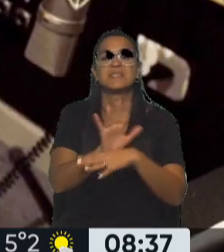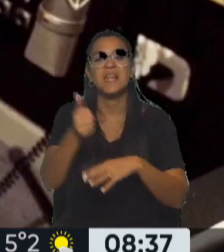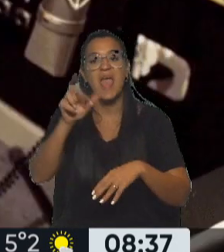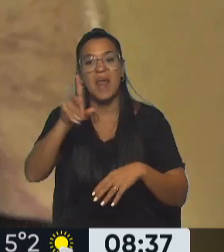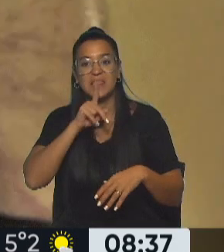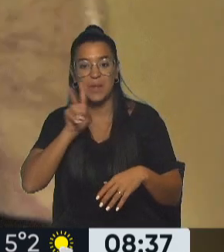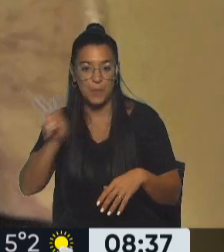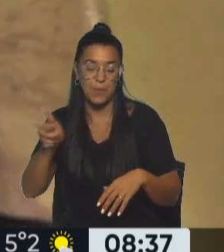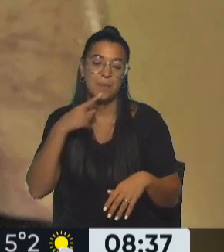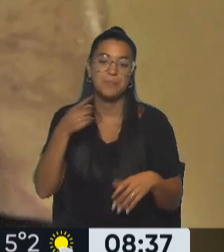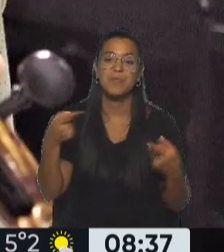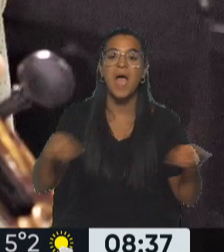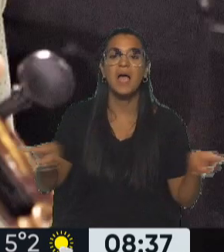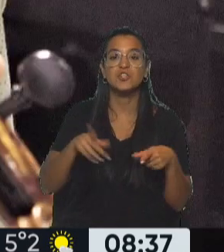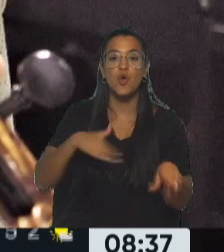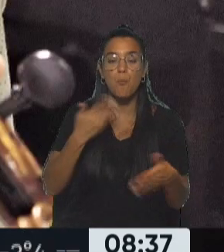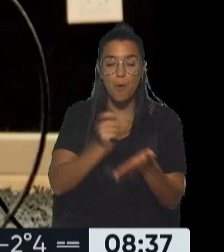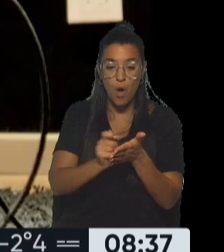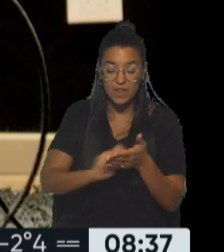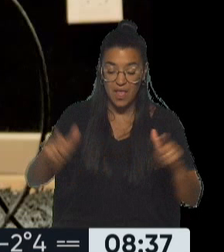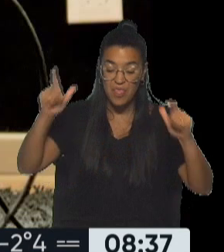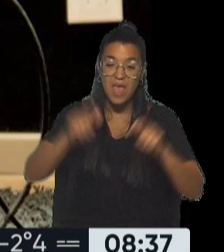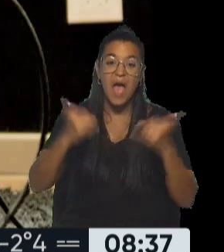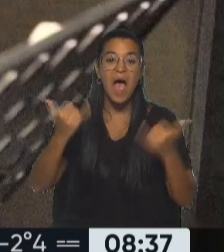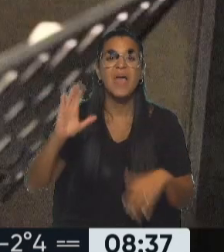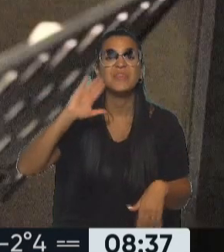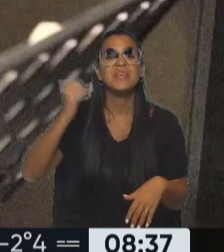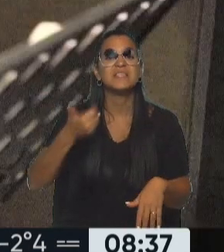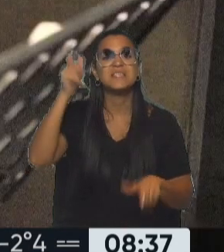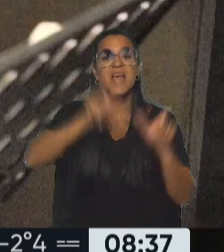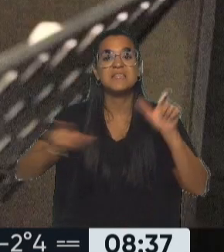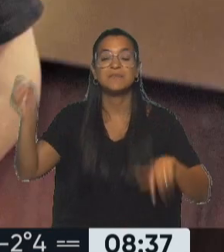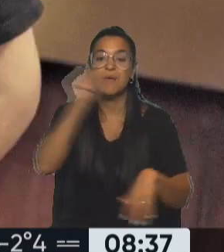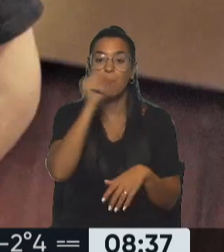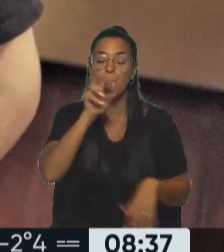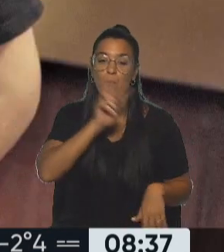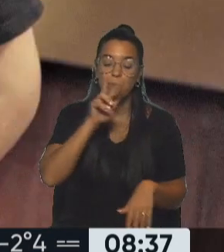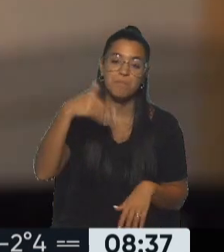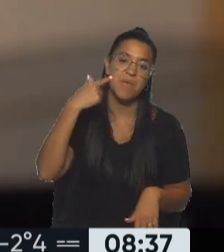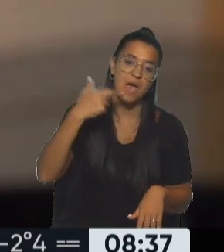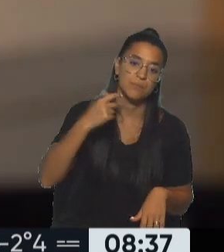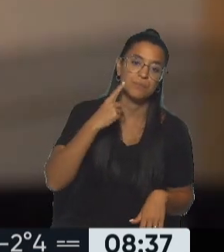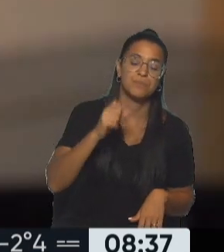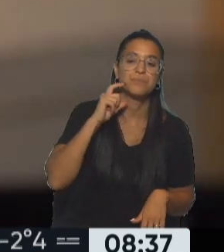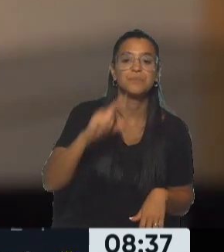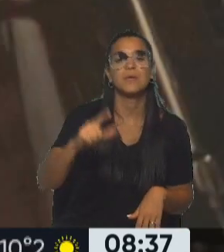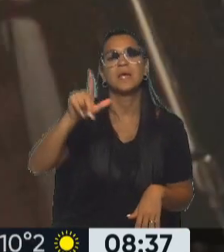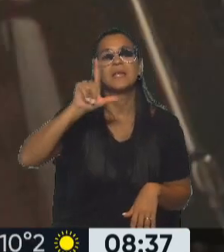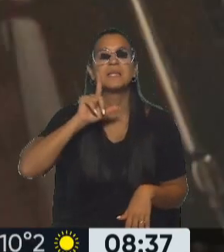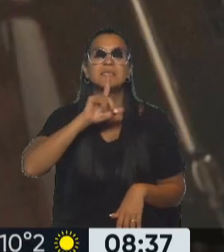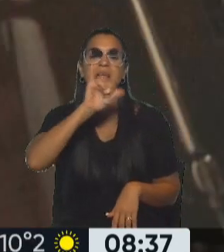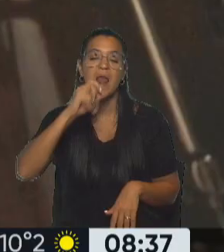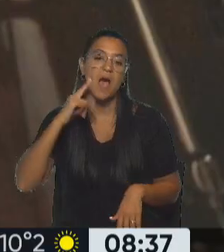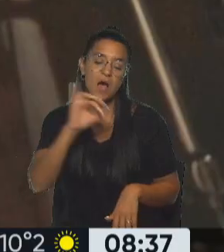La canción de las poetas es un disco que reúne a 16 cantantes mujeres, entre ellas Sandra Mianovich, Ligia Piro, Hilda Lizarazu, Ana